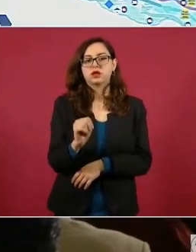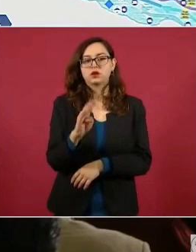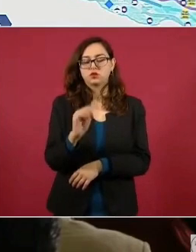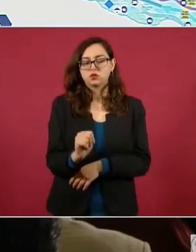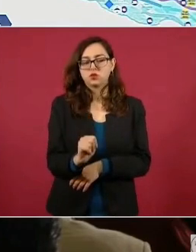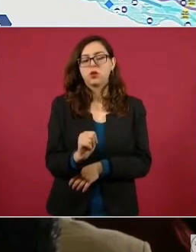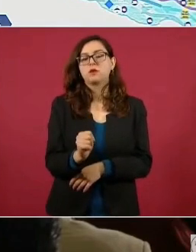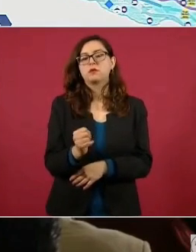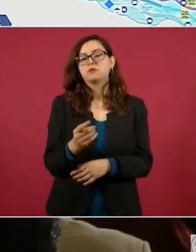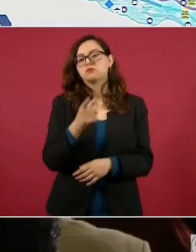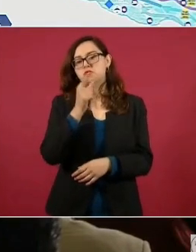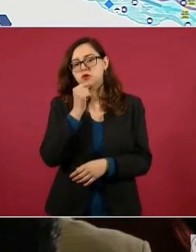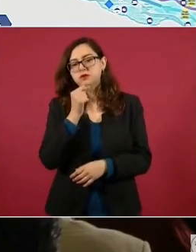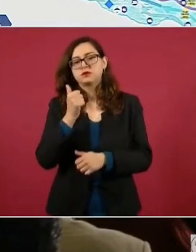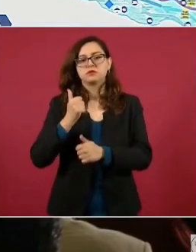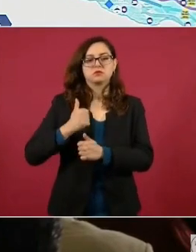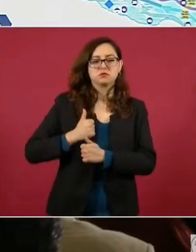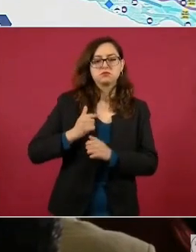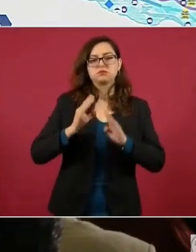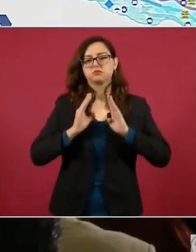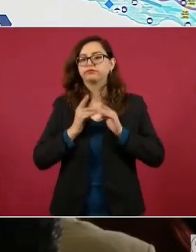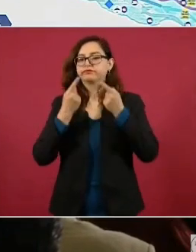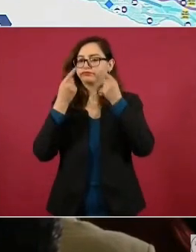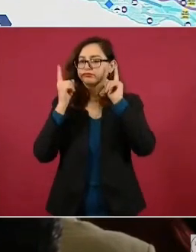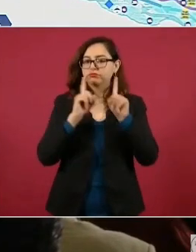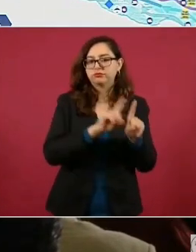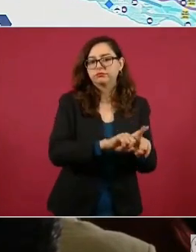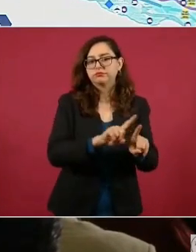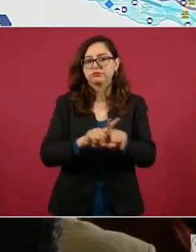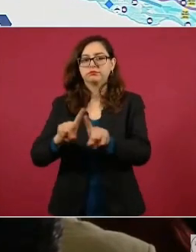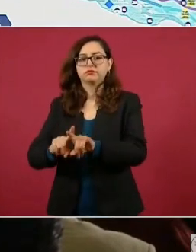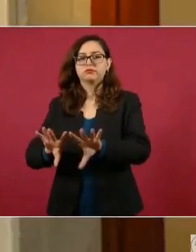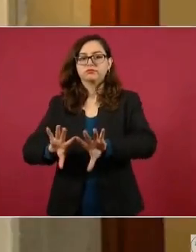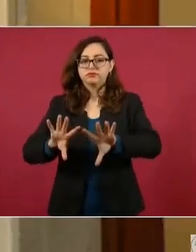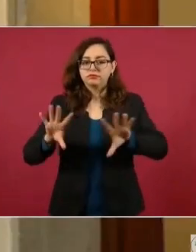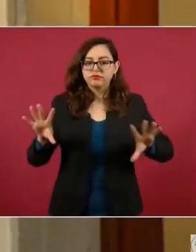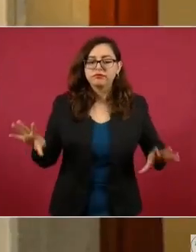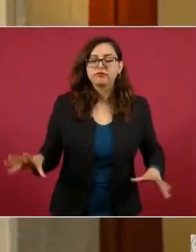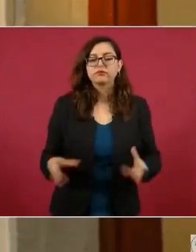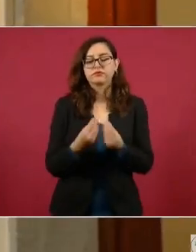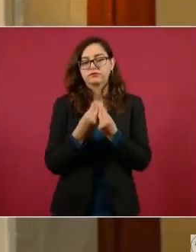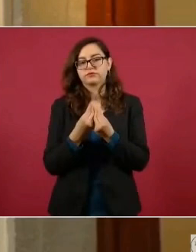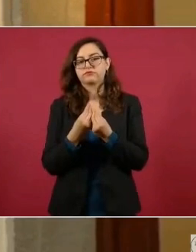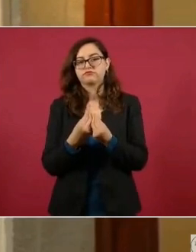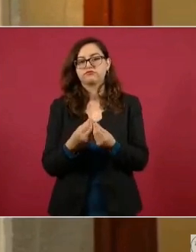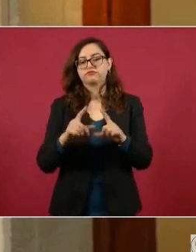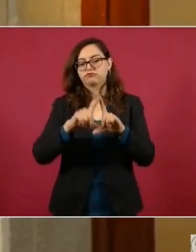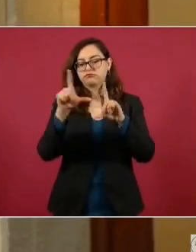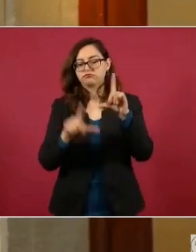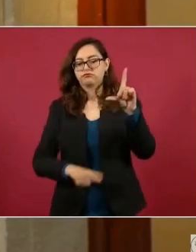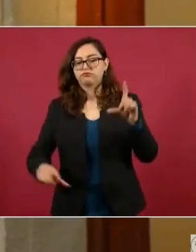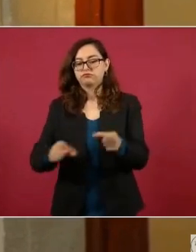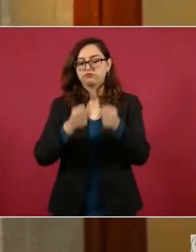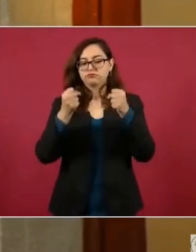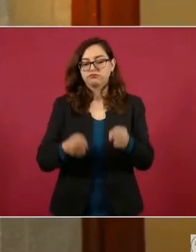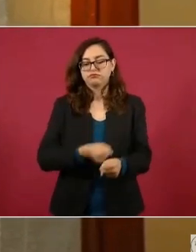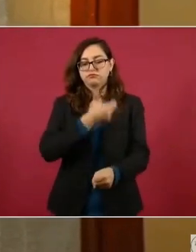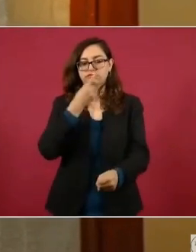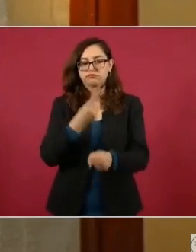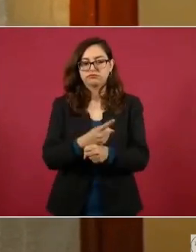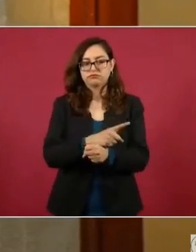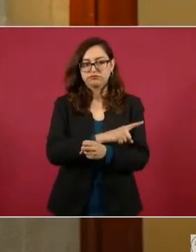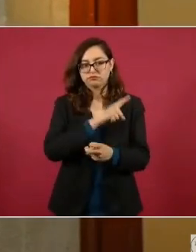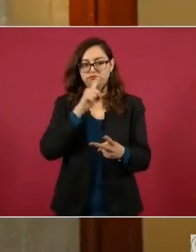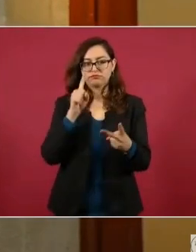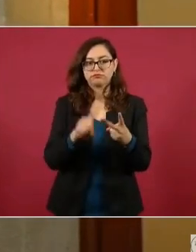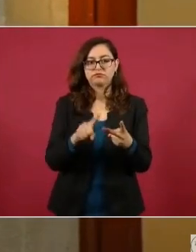elementos realizando lo que es la estrategia nacional o aplicando la estrategia nacional de seguridad pública la estrategia para